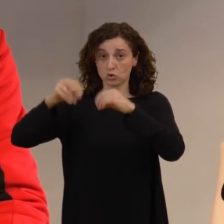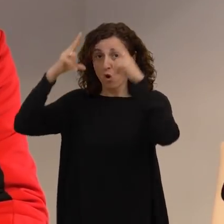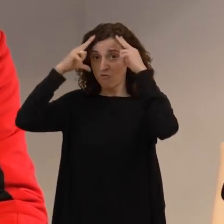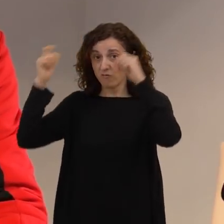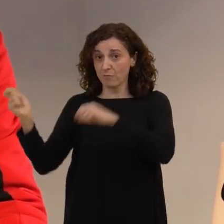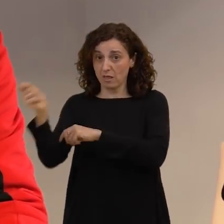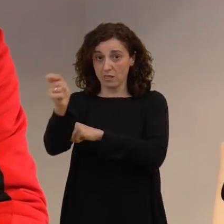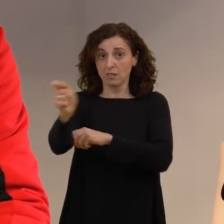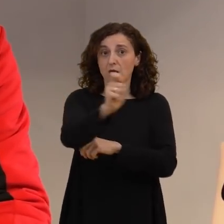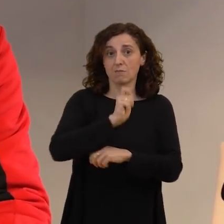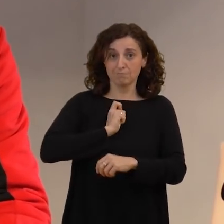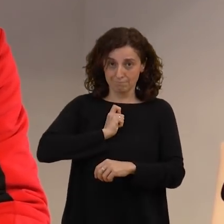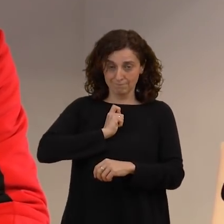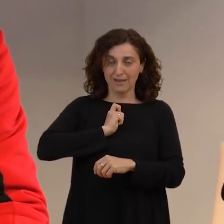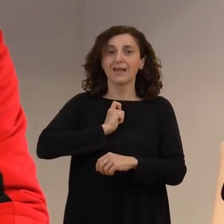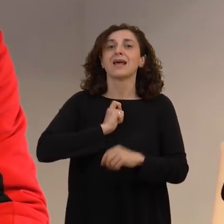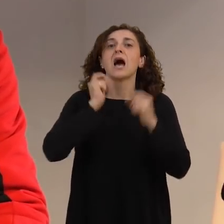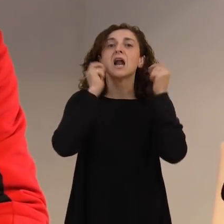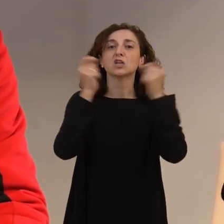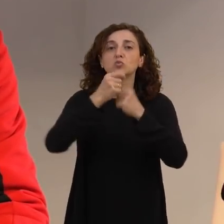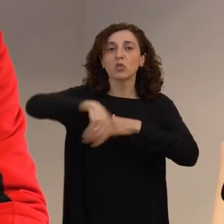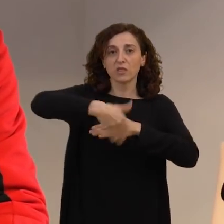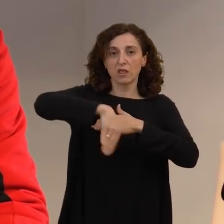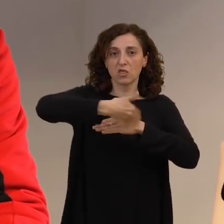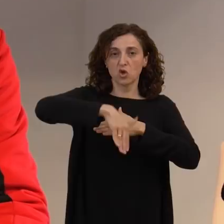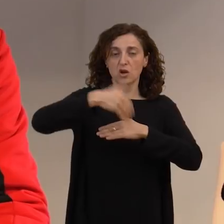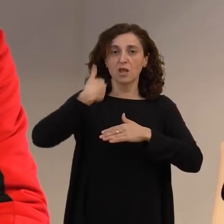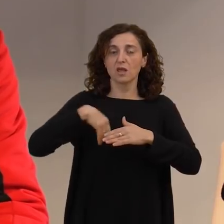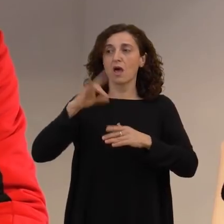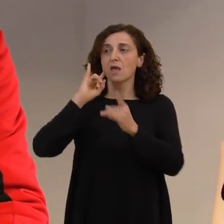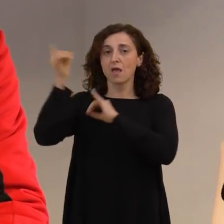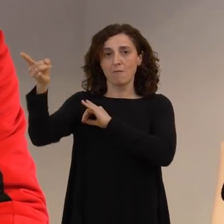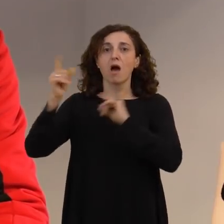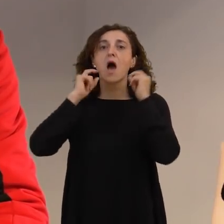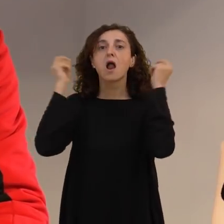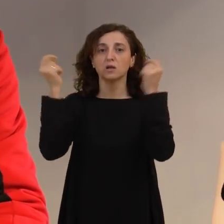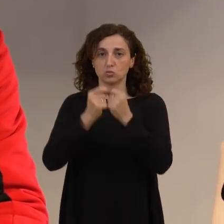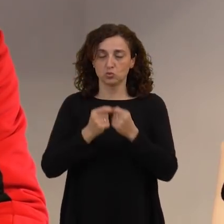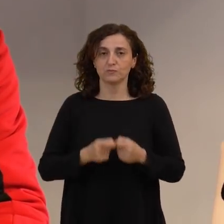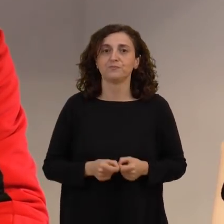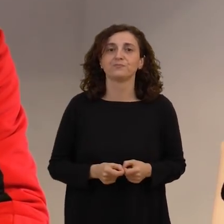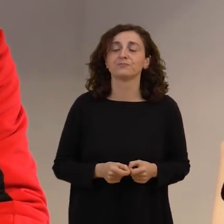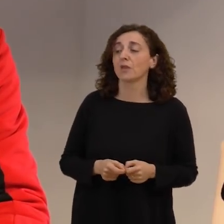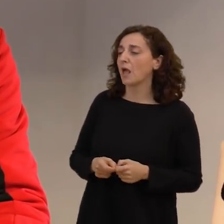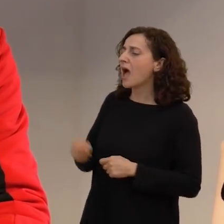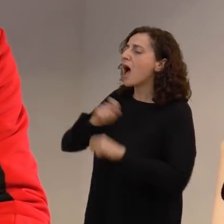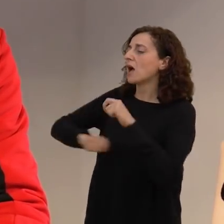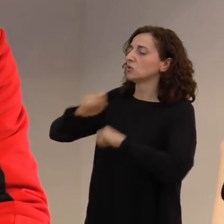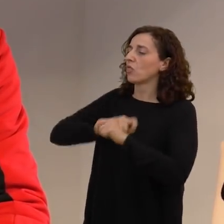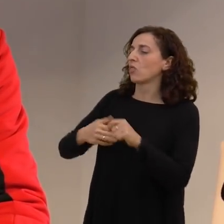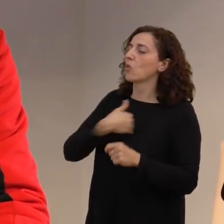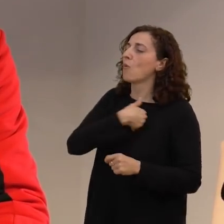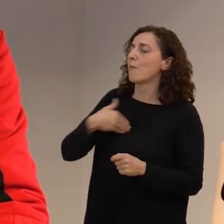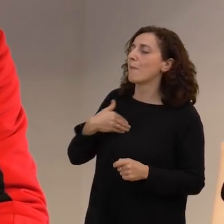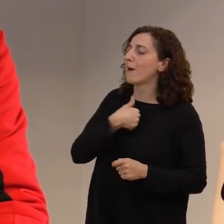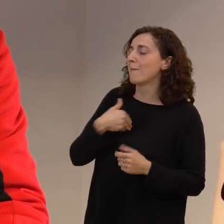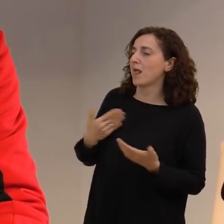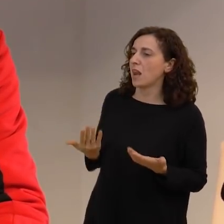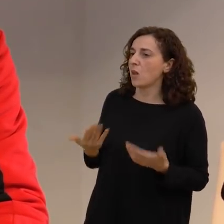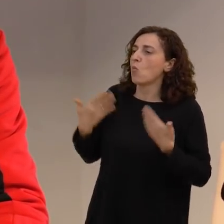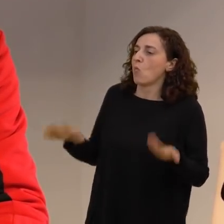medio de una enfermera la dirección de Arasbur y ya nos pusimos en contacto con Arasbur. ¿Cuál es el papel de la asociación,